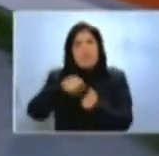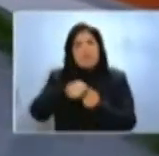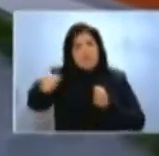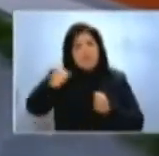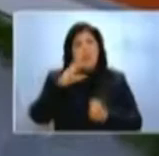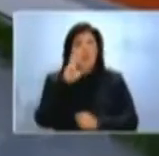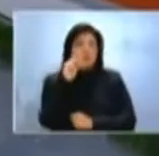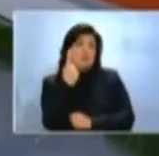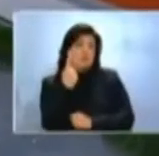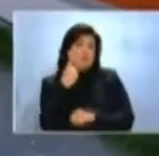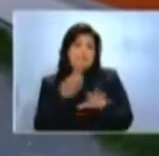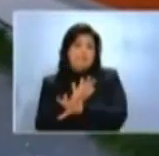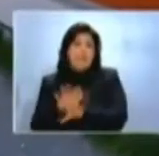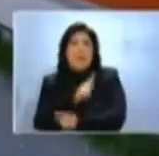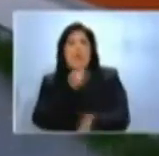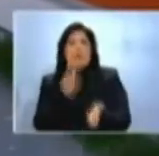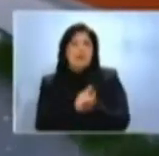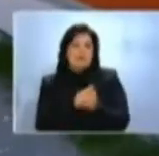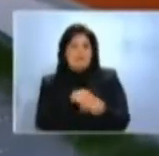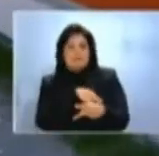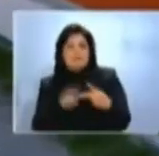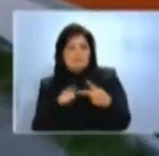es de